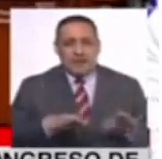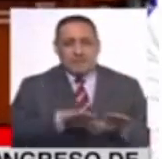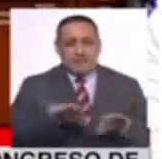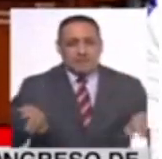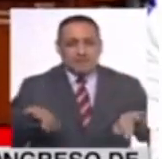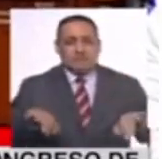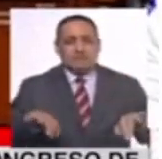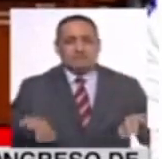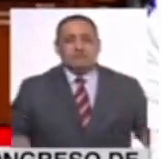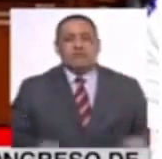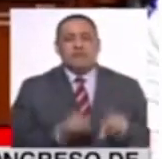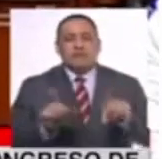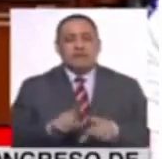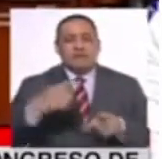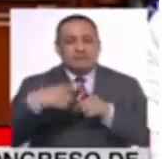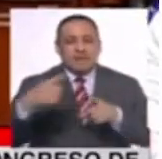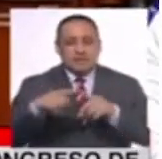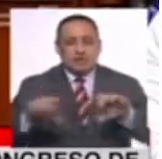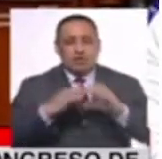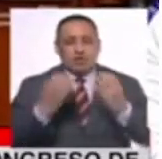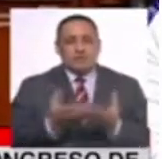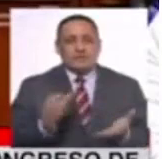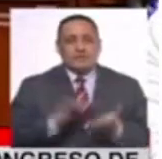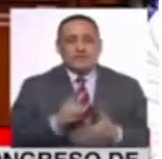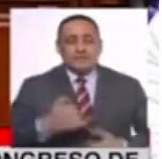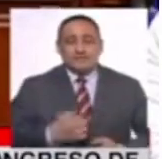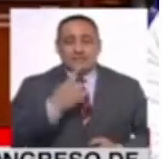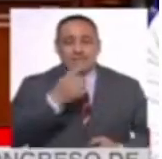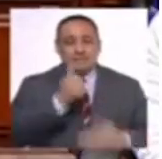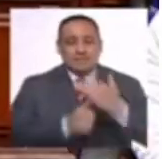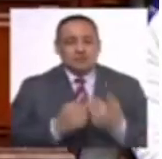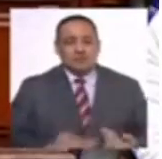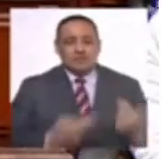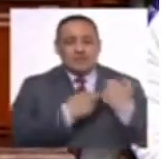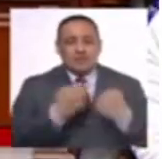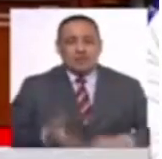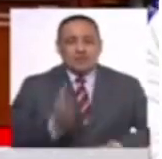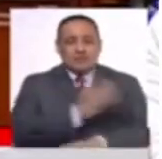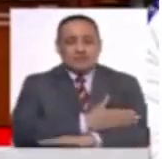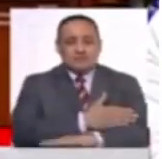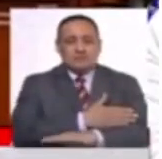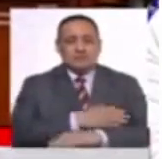aparte a las congresistas que estuvieron en este cargo antes.